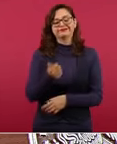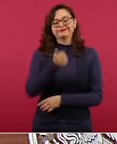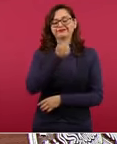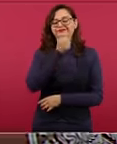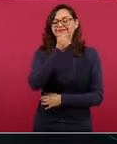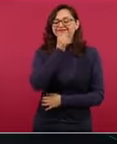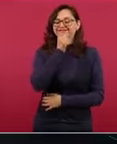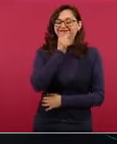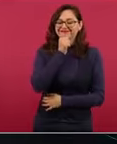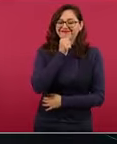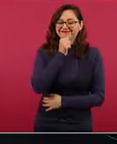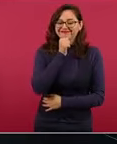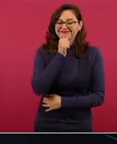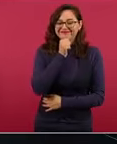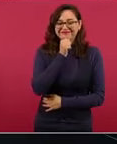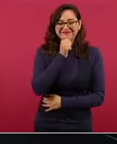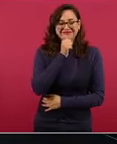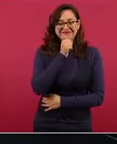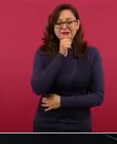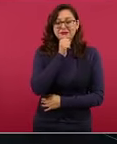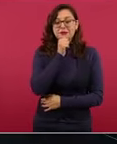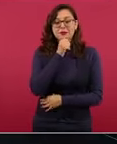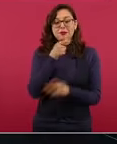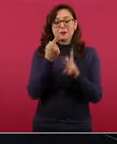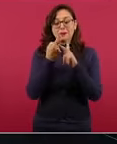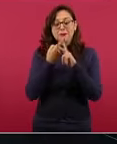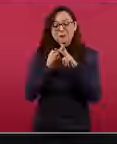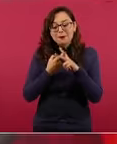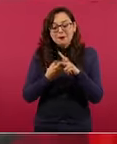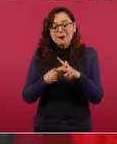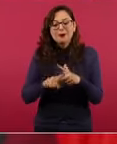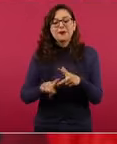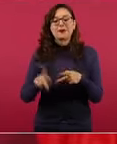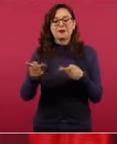esos detalles perdían estos días